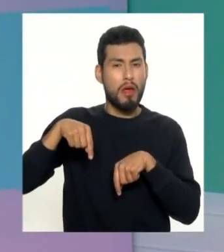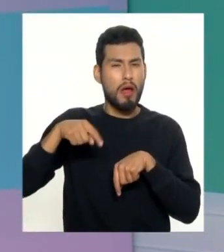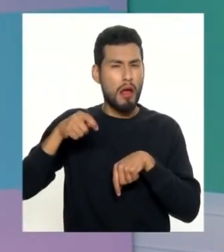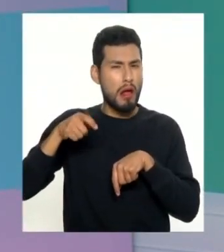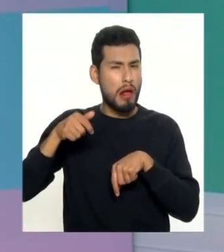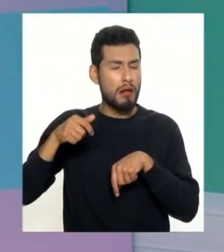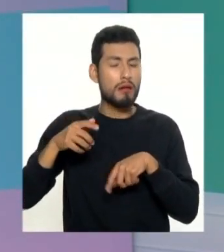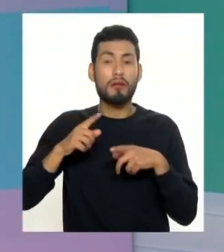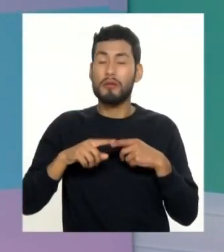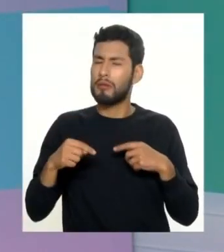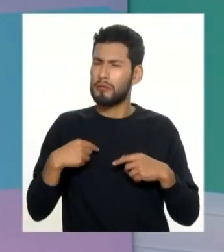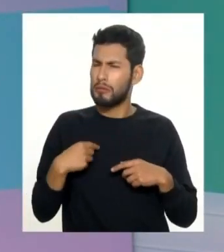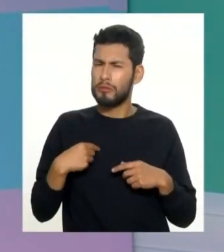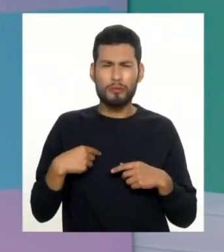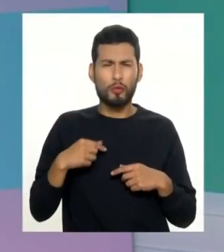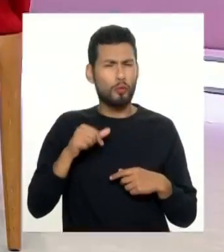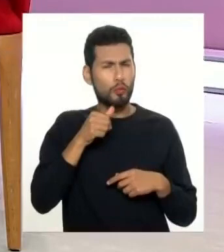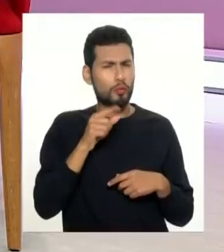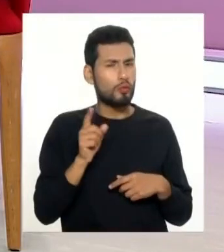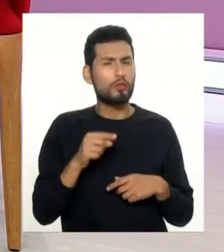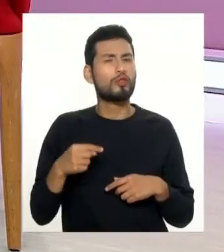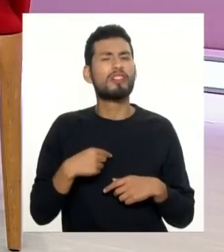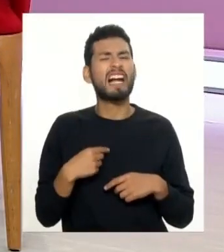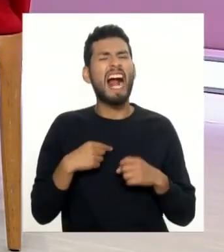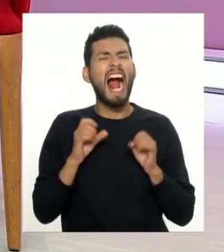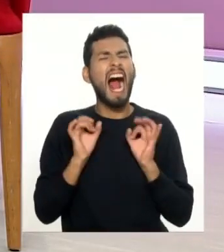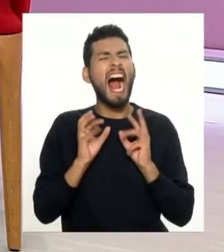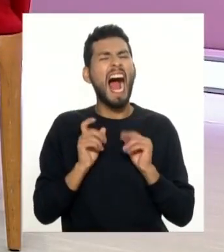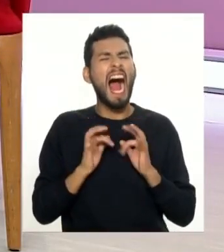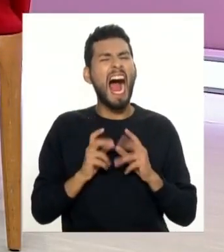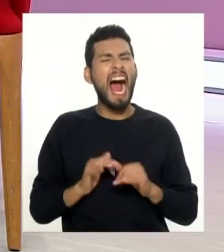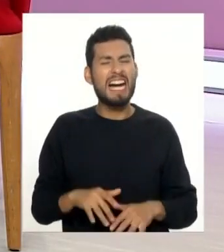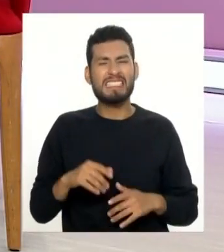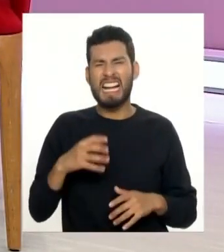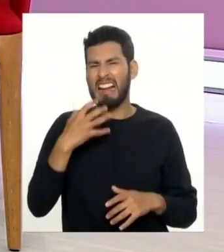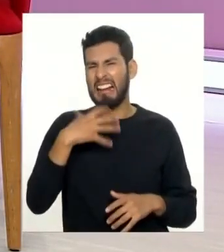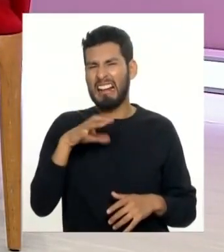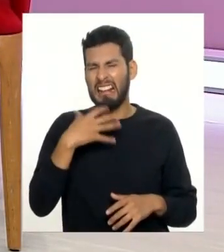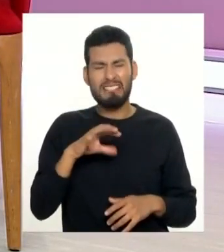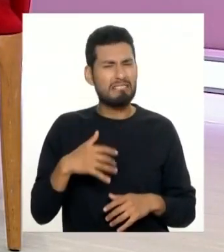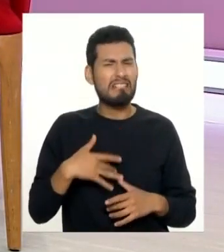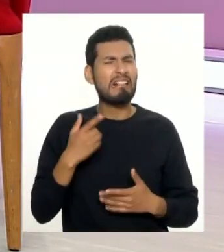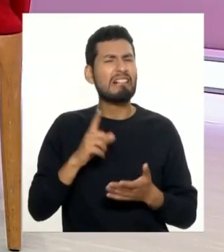no tengo dolor, yo tengo ardor. ¿Qué podría hacer,